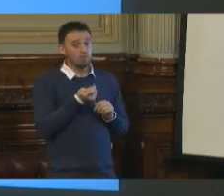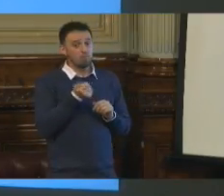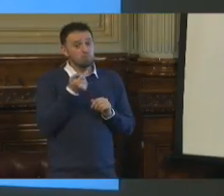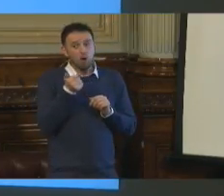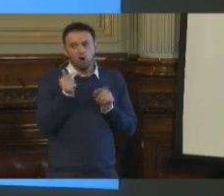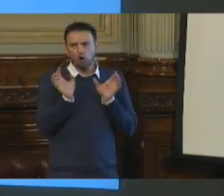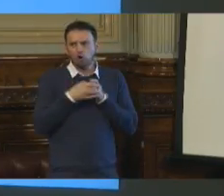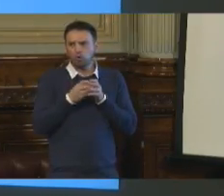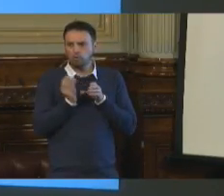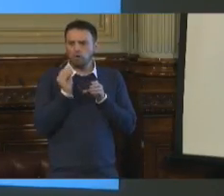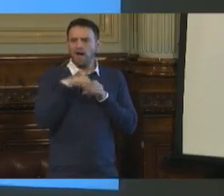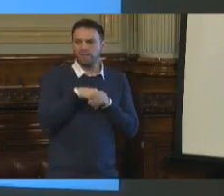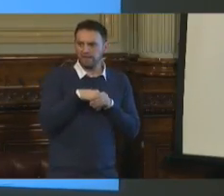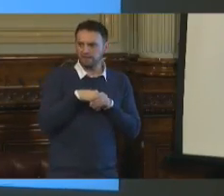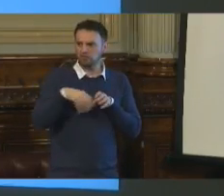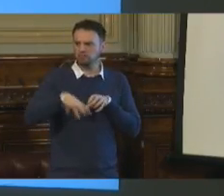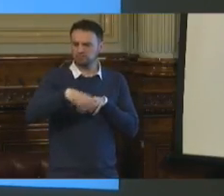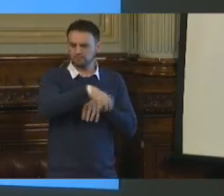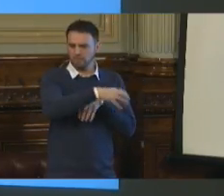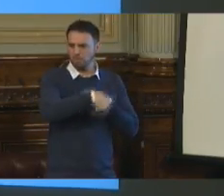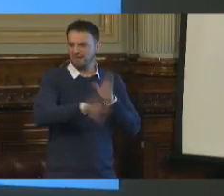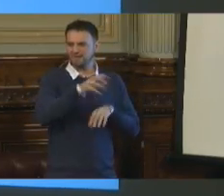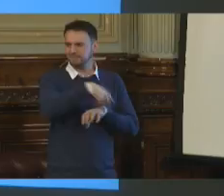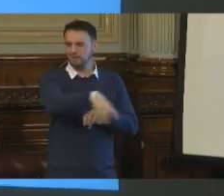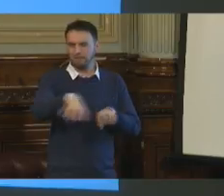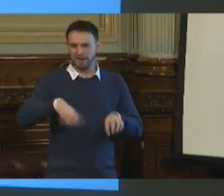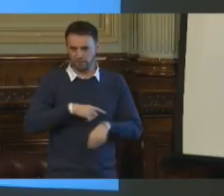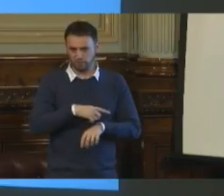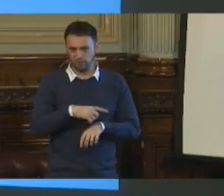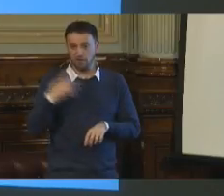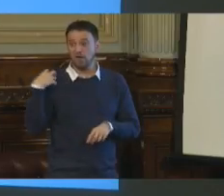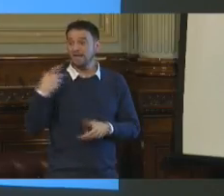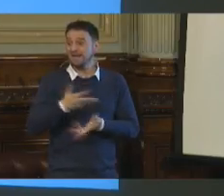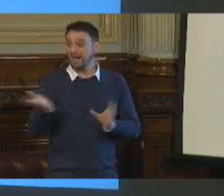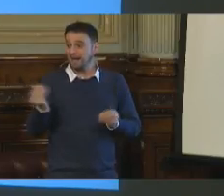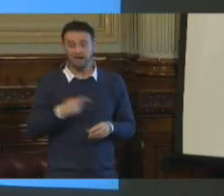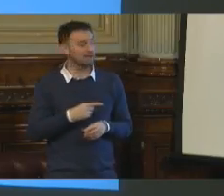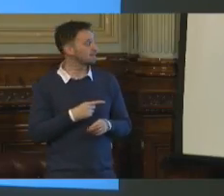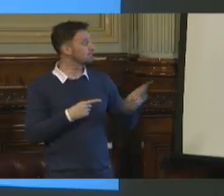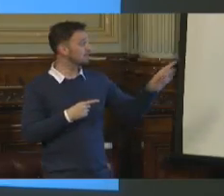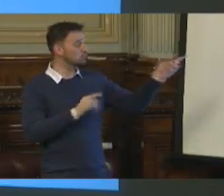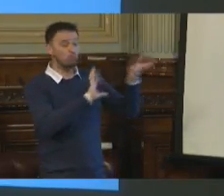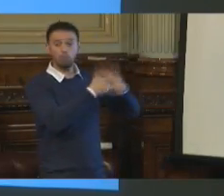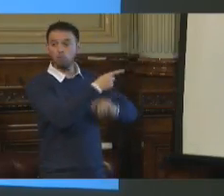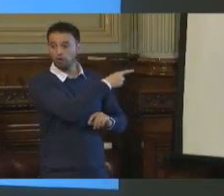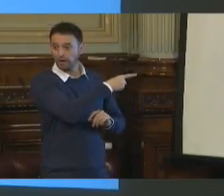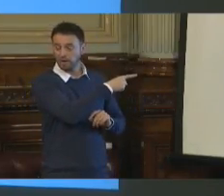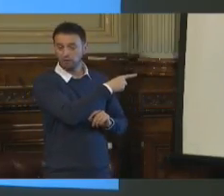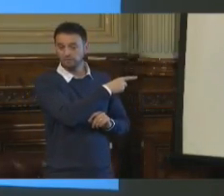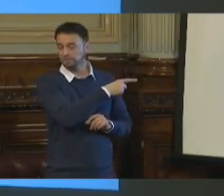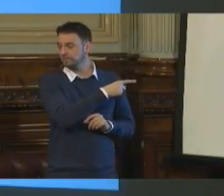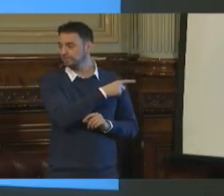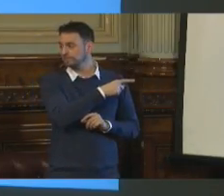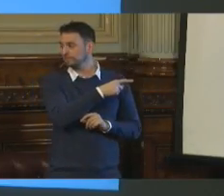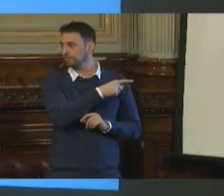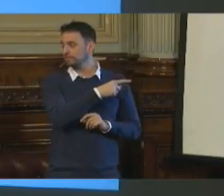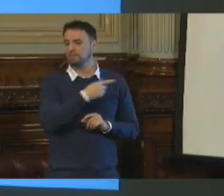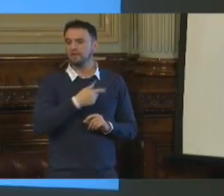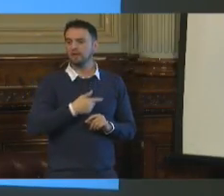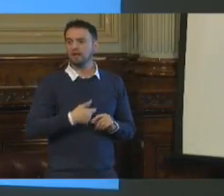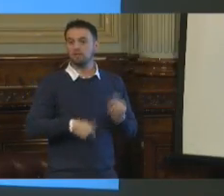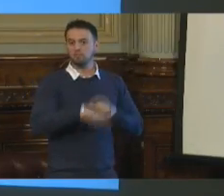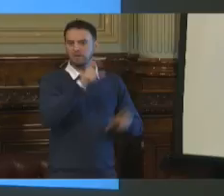de algún grupo cultural y humano en general era un modelo que o bien